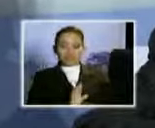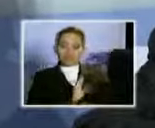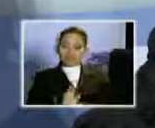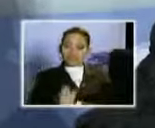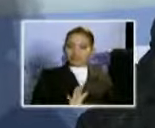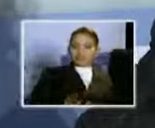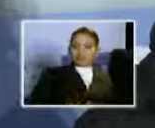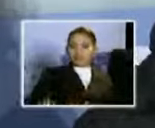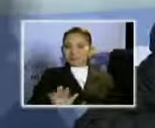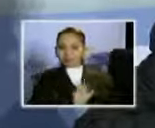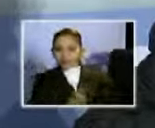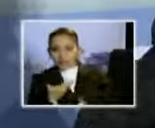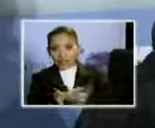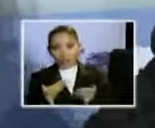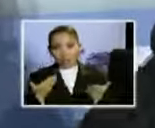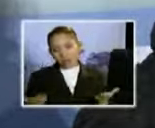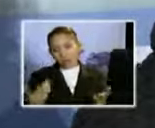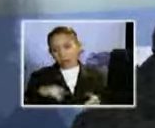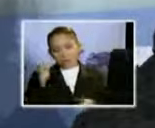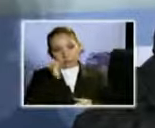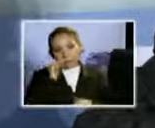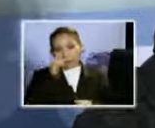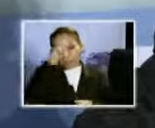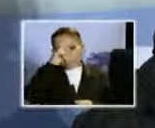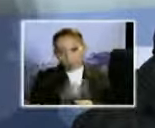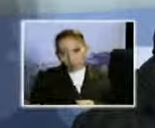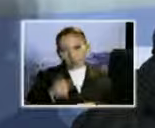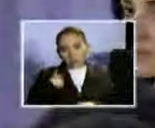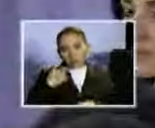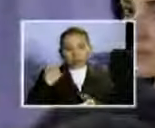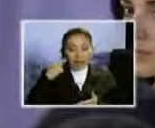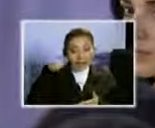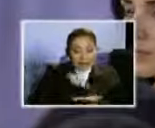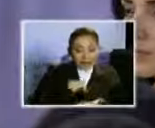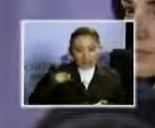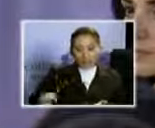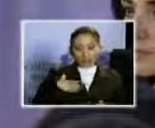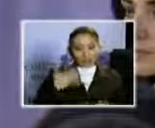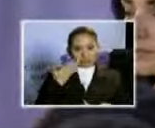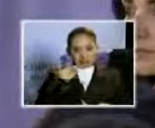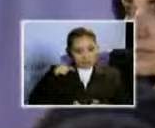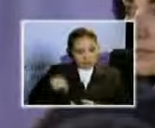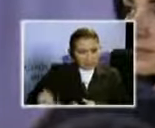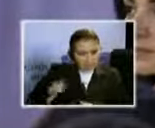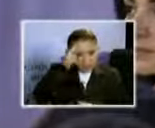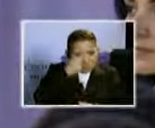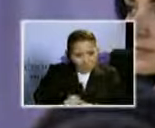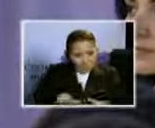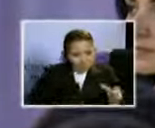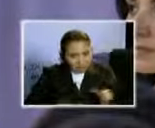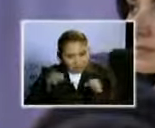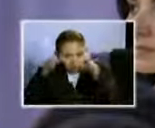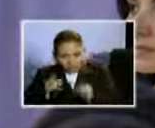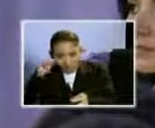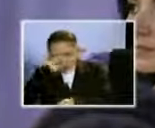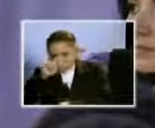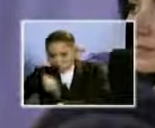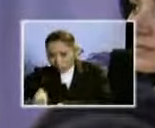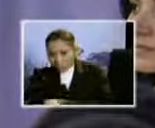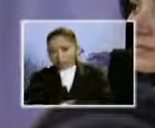privilegios que hoy, bueno, desde siempre México consideró inapropiados para una acción eficaz del